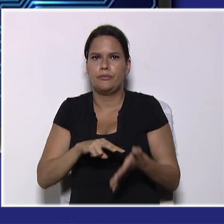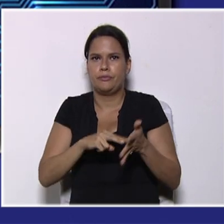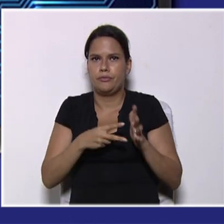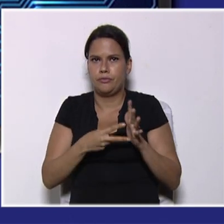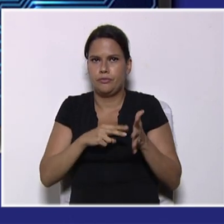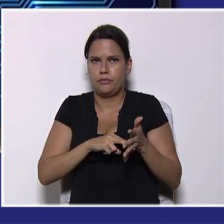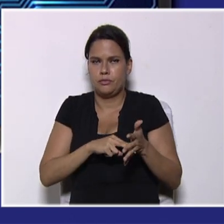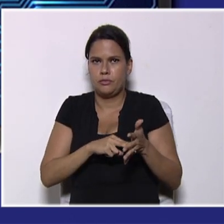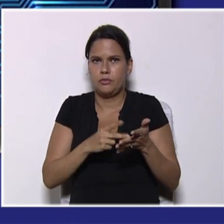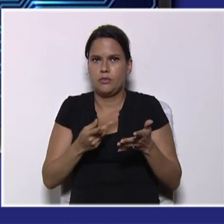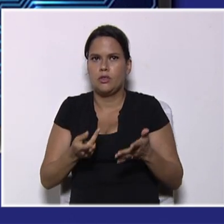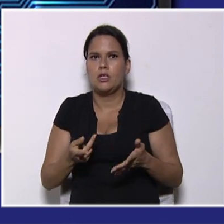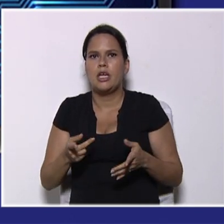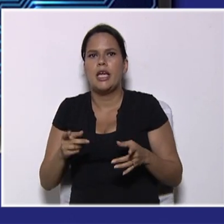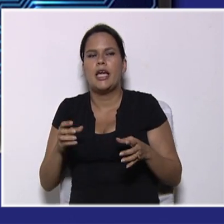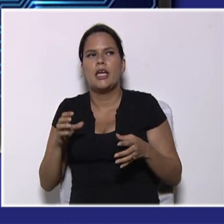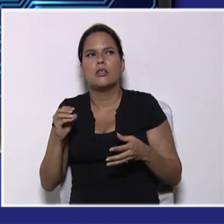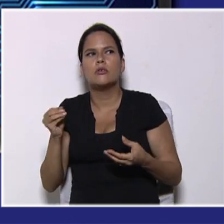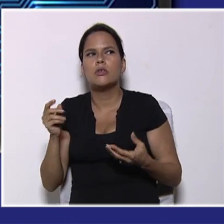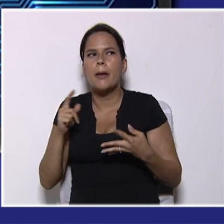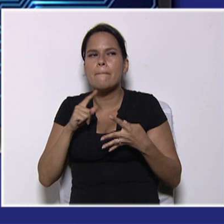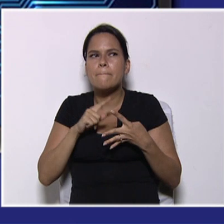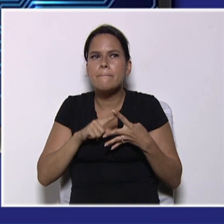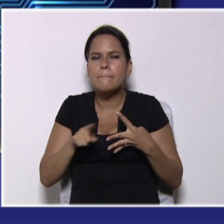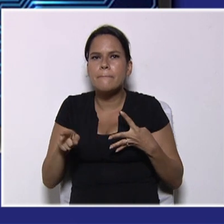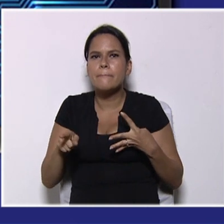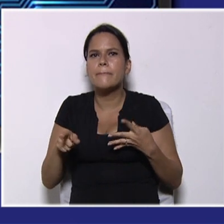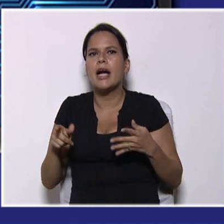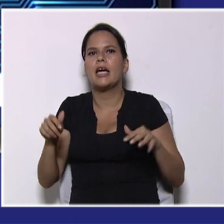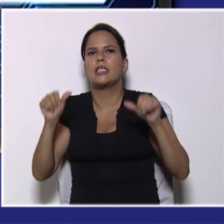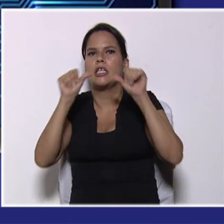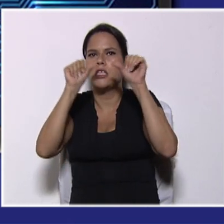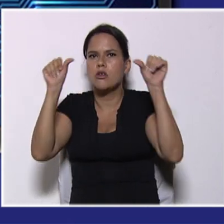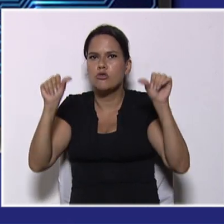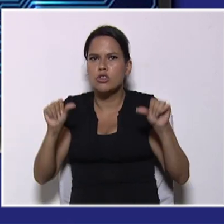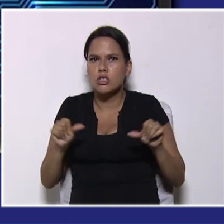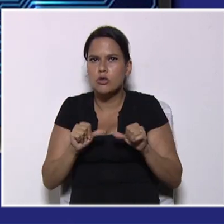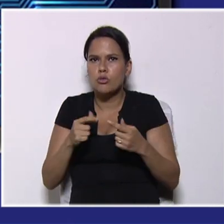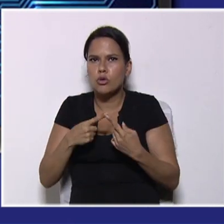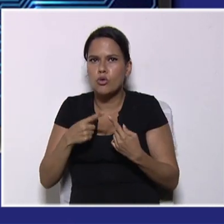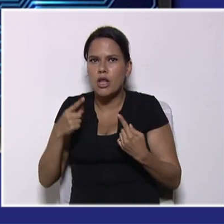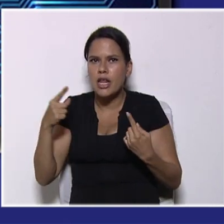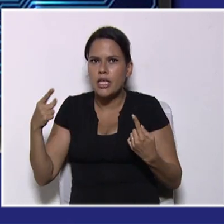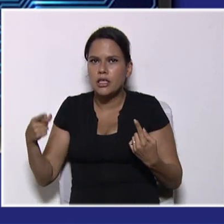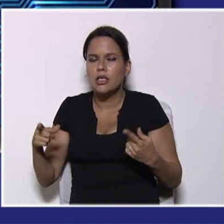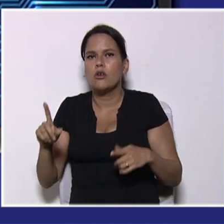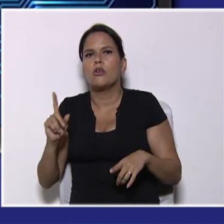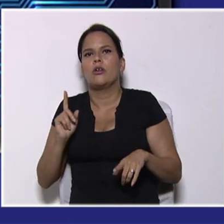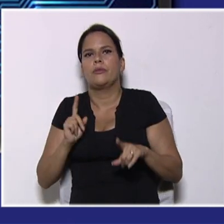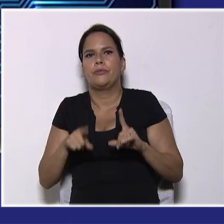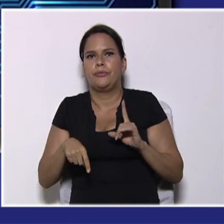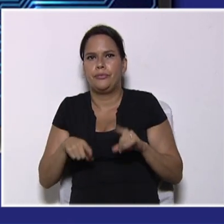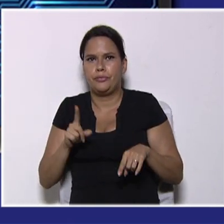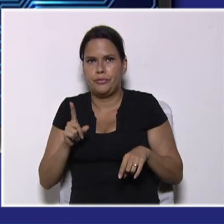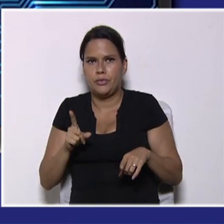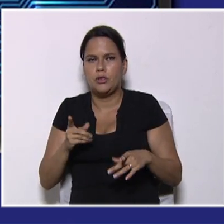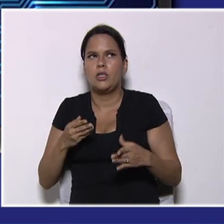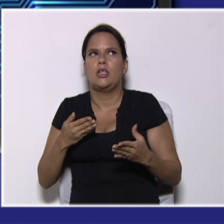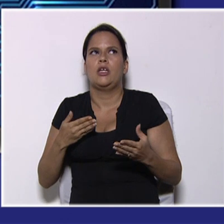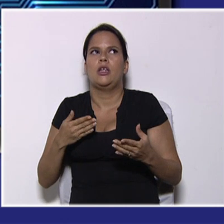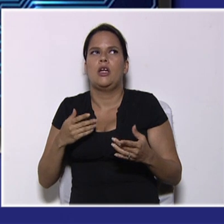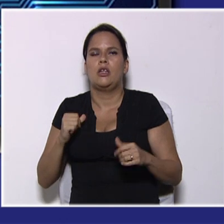reactor, componente pasivo de un circuito eléctrico que debido al fenómeno de la